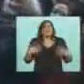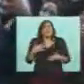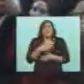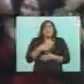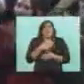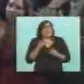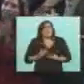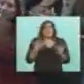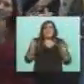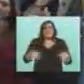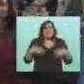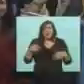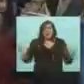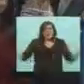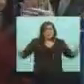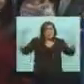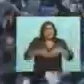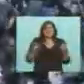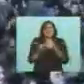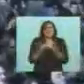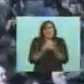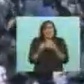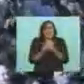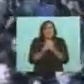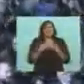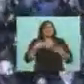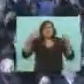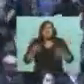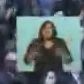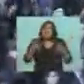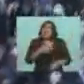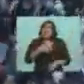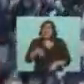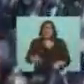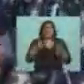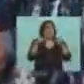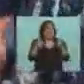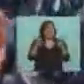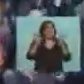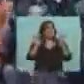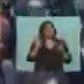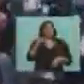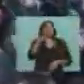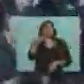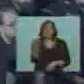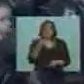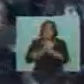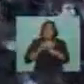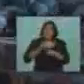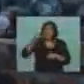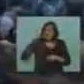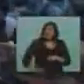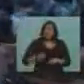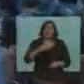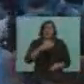conmovida por la inmensa convocatoria que hemos tenido y estoy segura que va a ser un éxito porque si ponemos garra, fuerza y